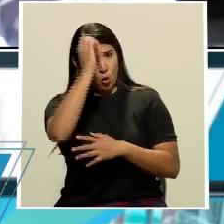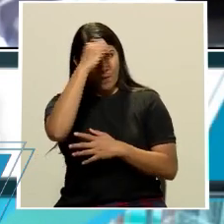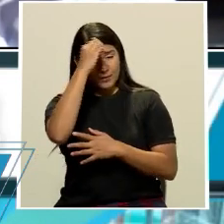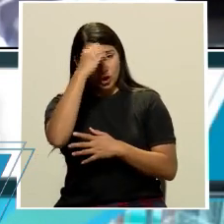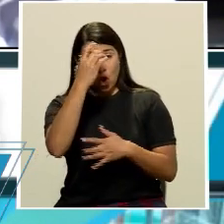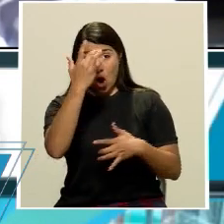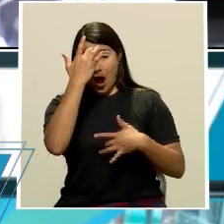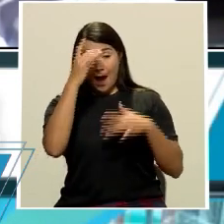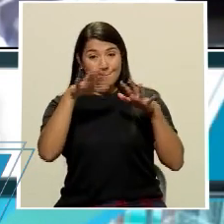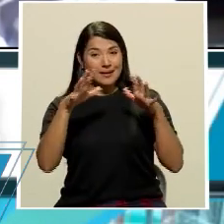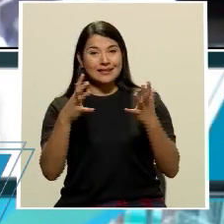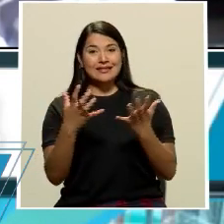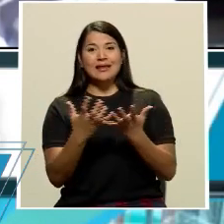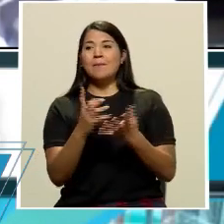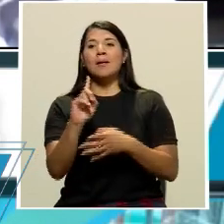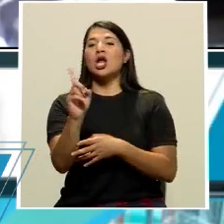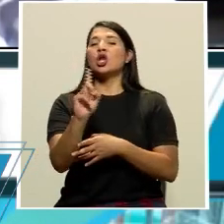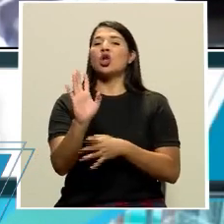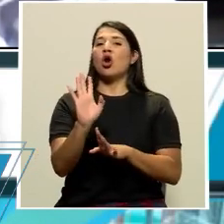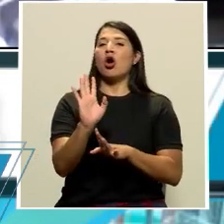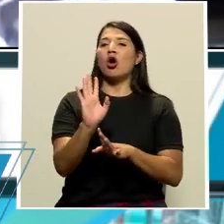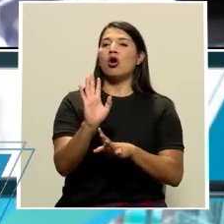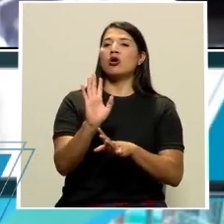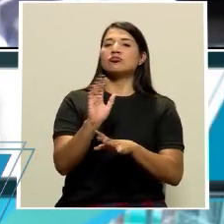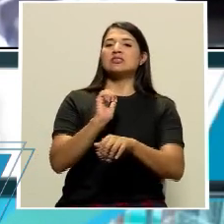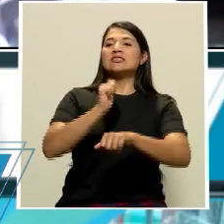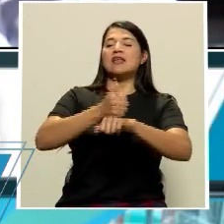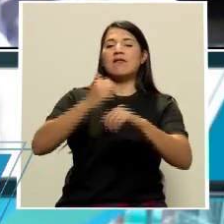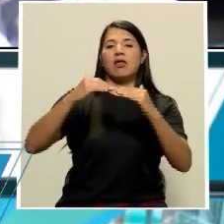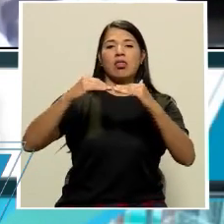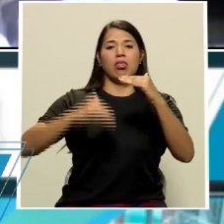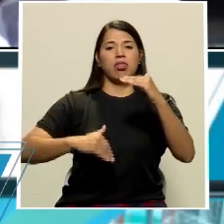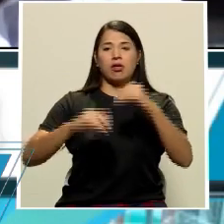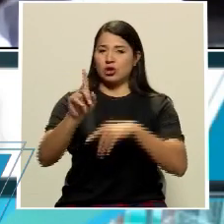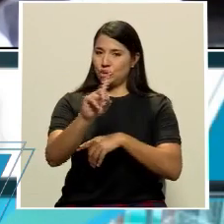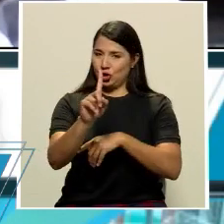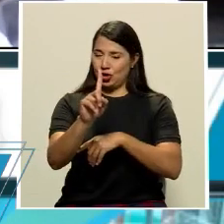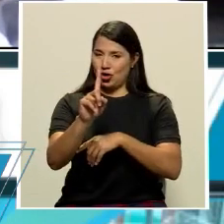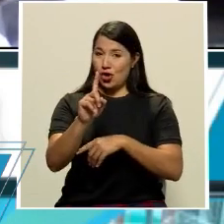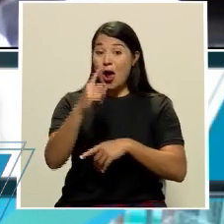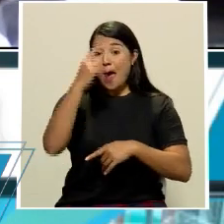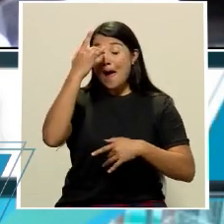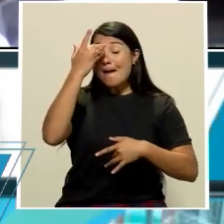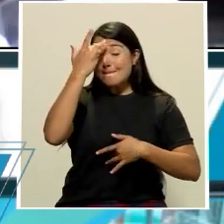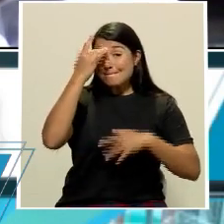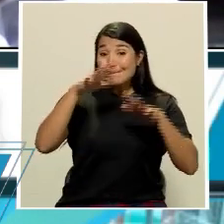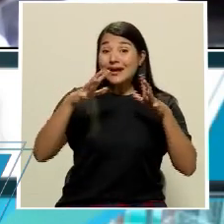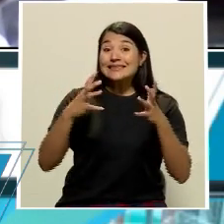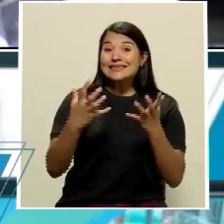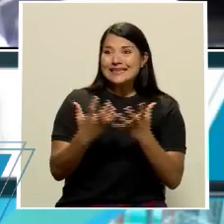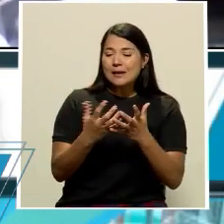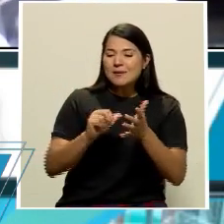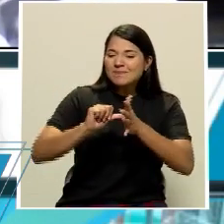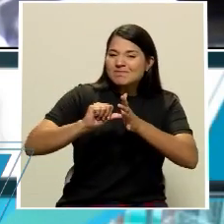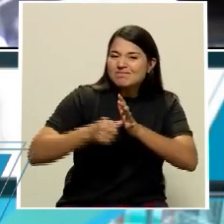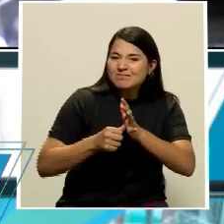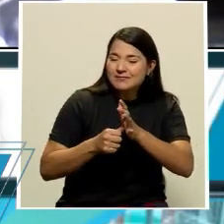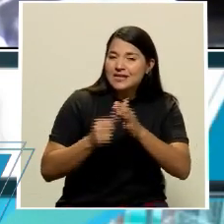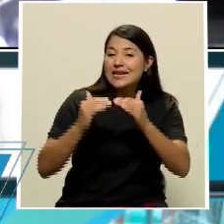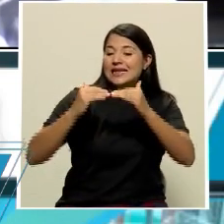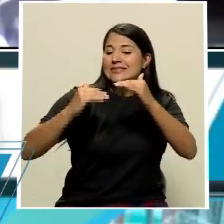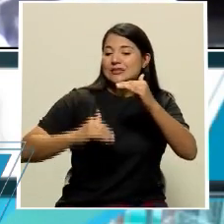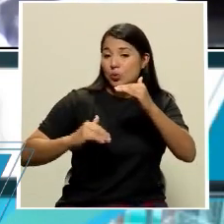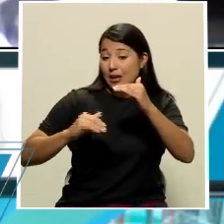no inventó la desigualdad, pero sí la puso en evidencia. En muchos sectores, vivienda es uno de ellos.